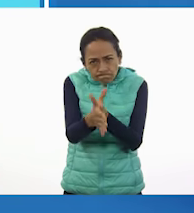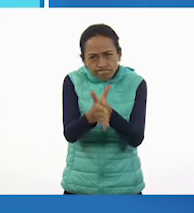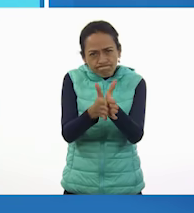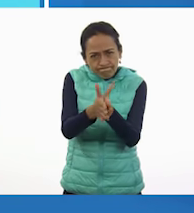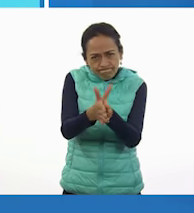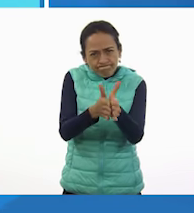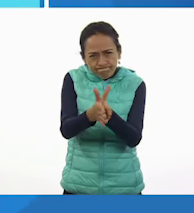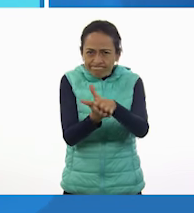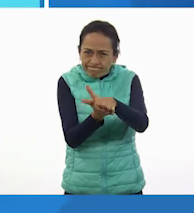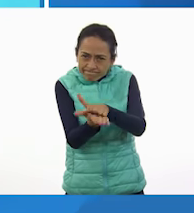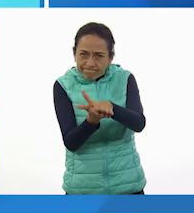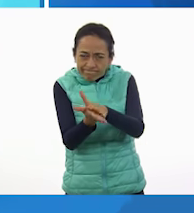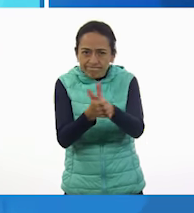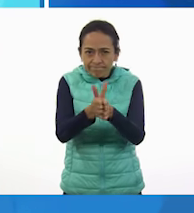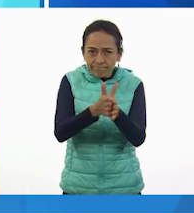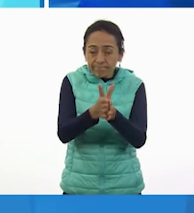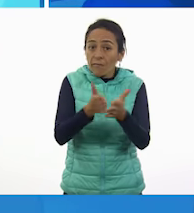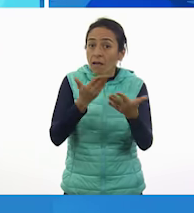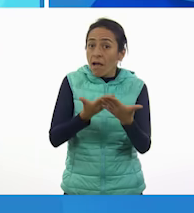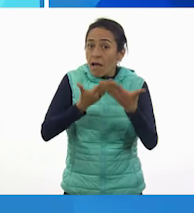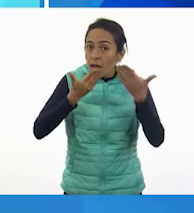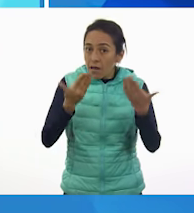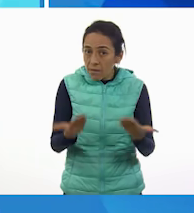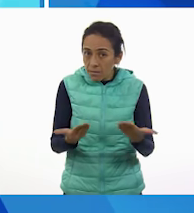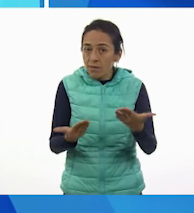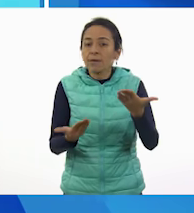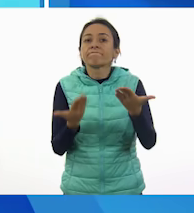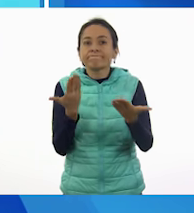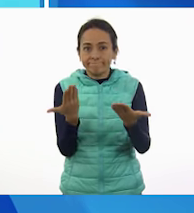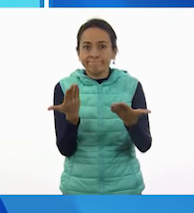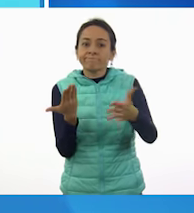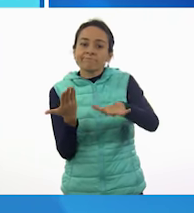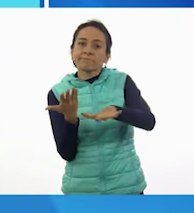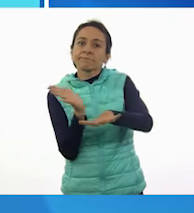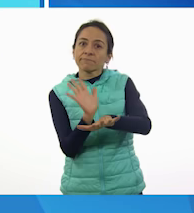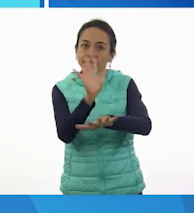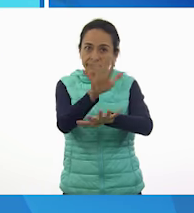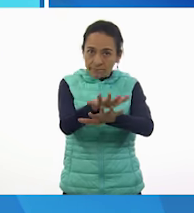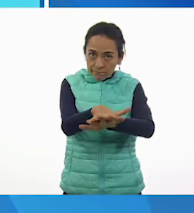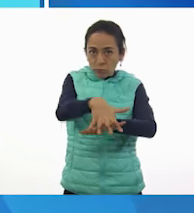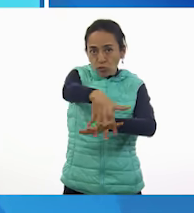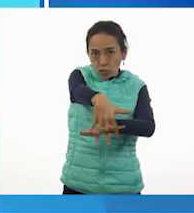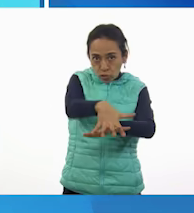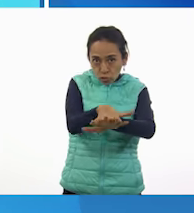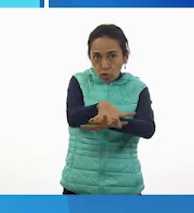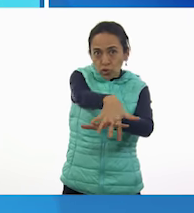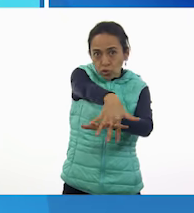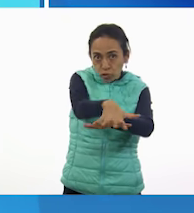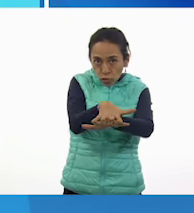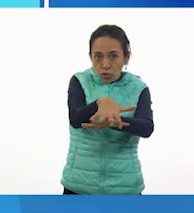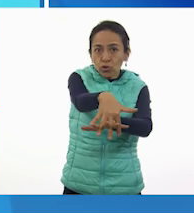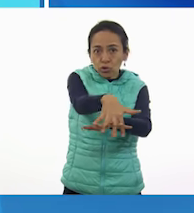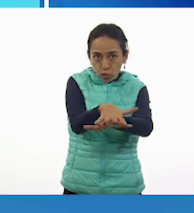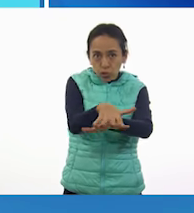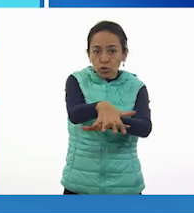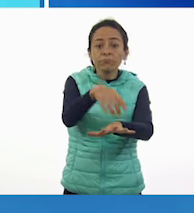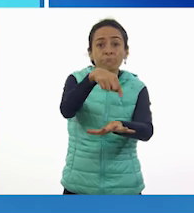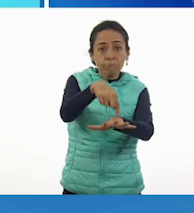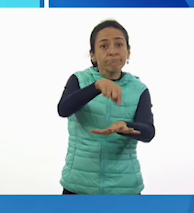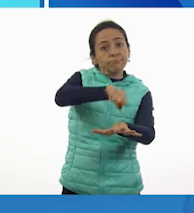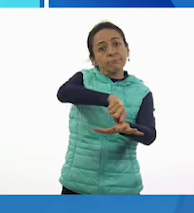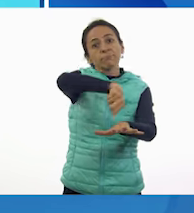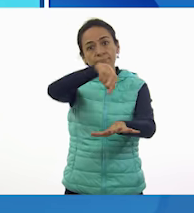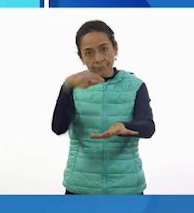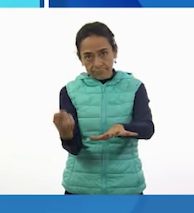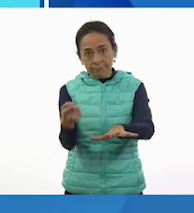una con la otra. Ahora, frota la palma de una de tus manos contra el dorso de la otra entrelazando los dedos. Repite lo mismo